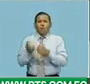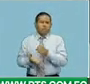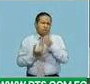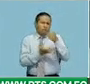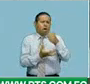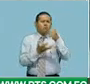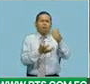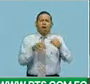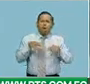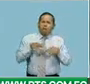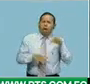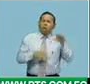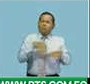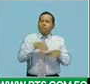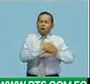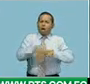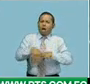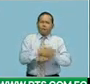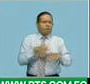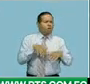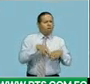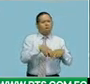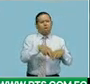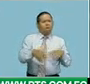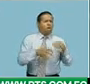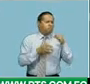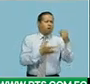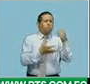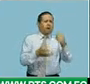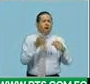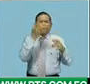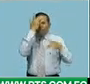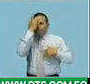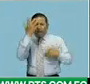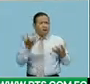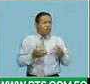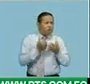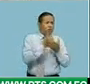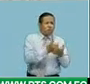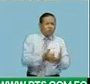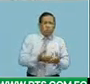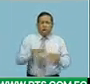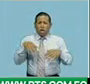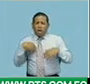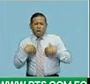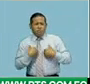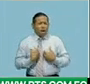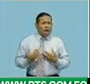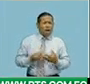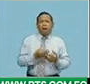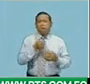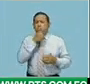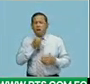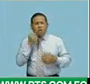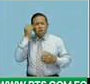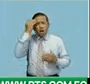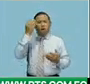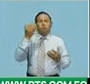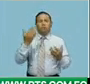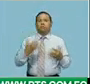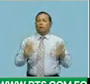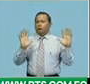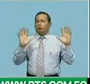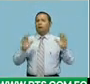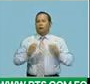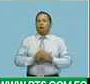sectores, cargaban a los enfermos, recogían a las mascotas abandonadas, levantaban a los ancianos. Después, una noticia anhelada